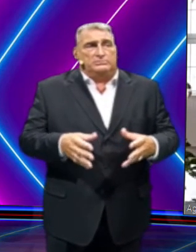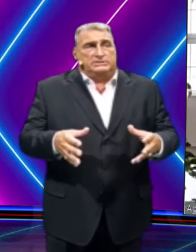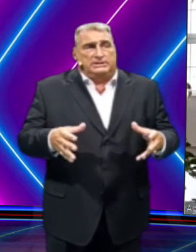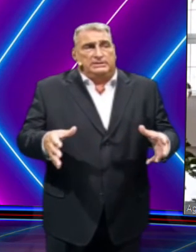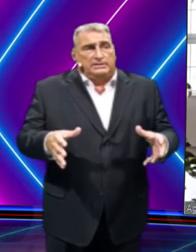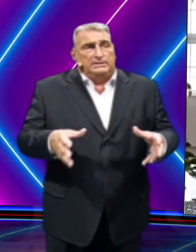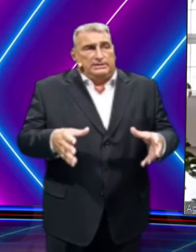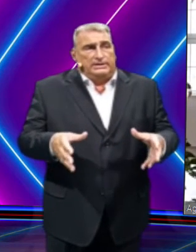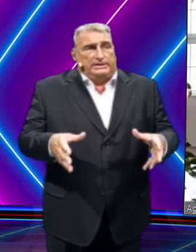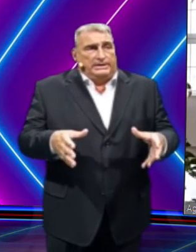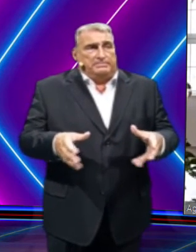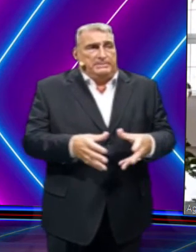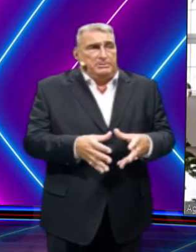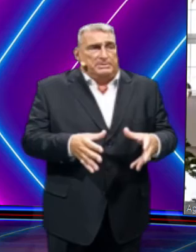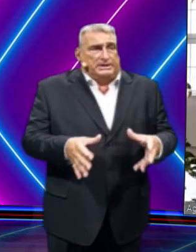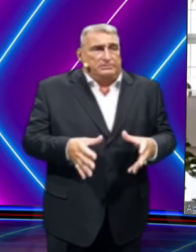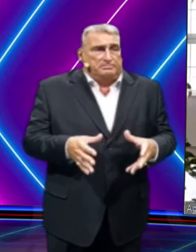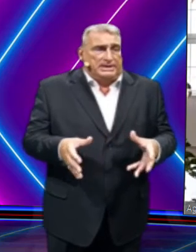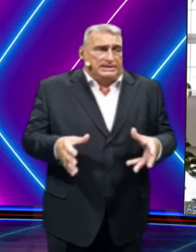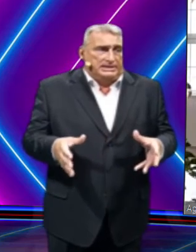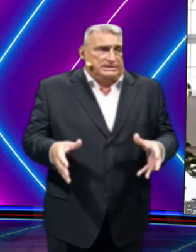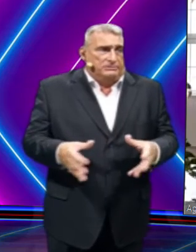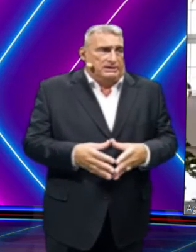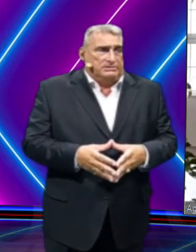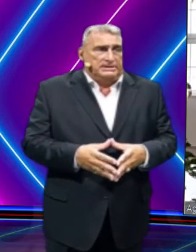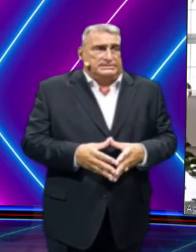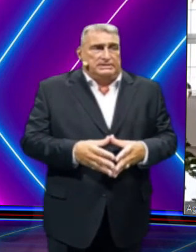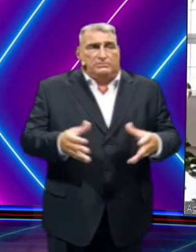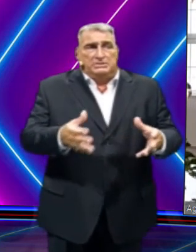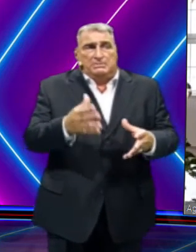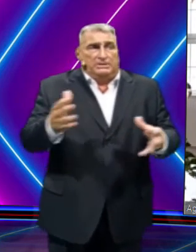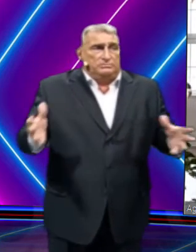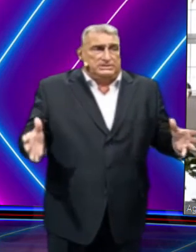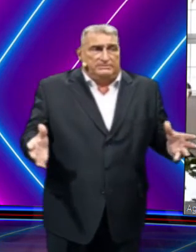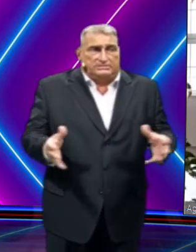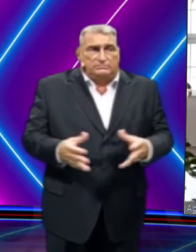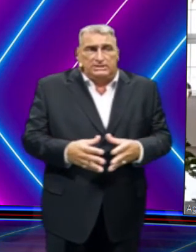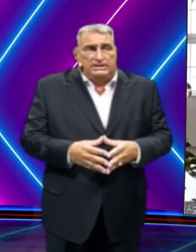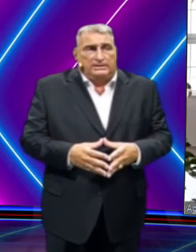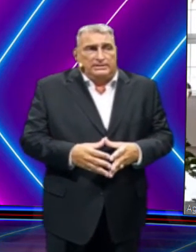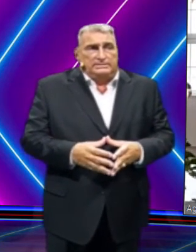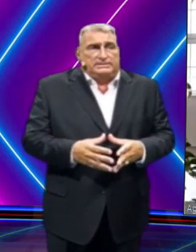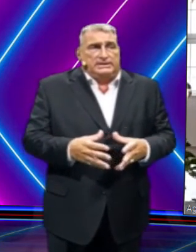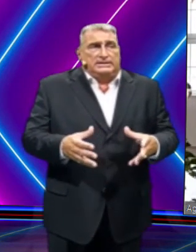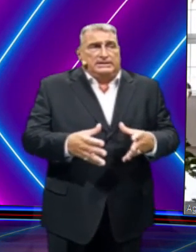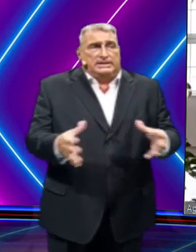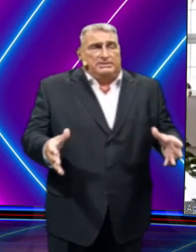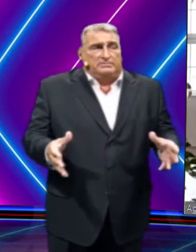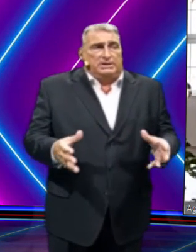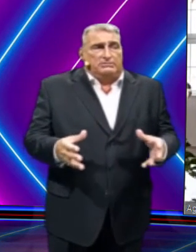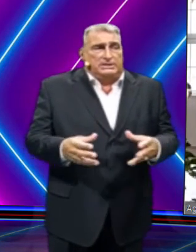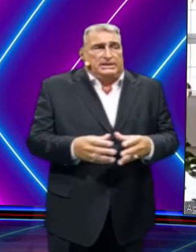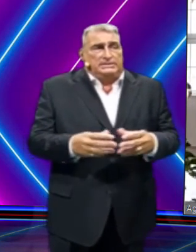algunos, a premios para que no, para que la gente no haga lo que tiene que hacer. Bueno, lo vinimos hablando muchas veces con usted. Es decir, gente que está caminando